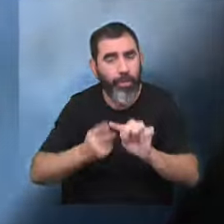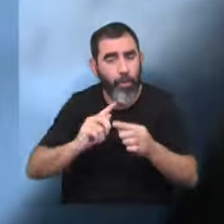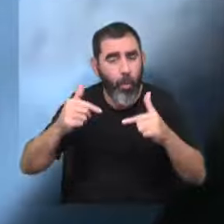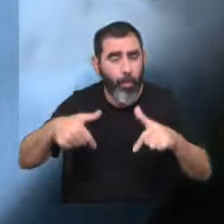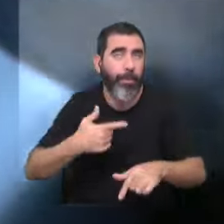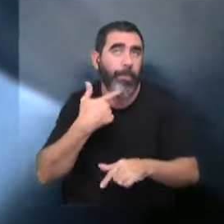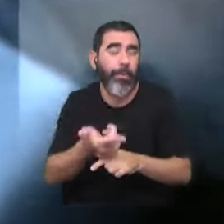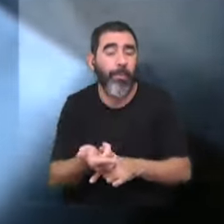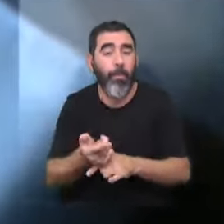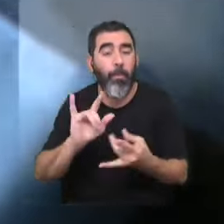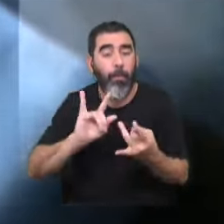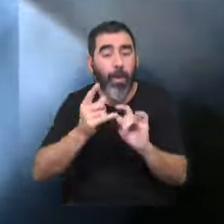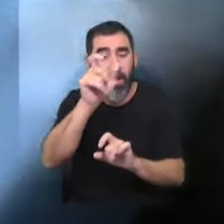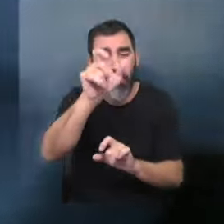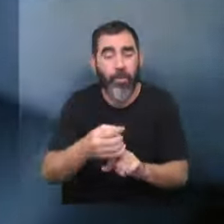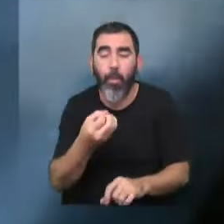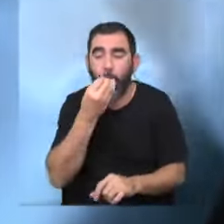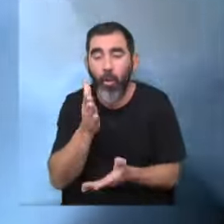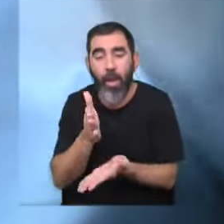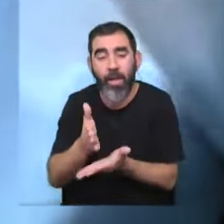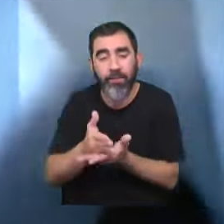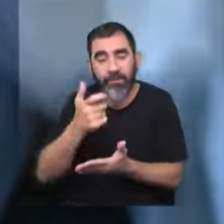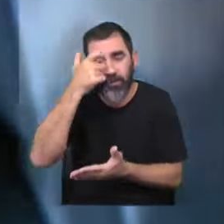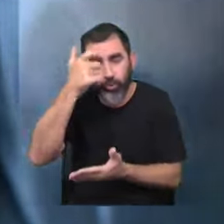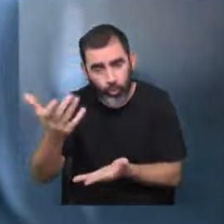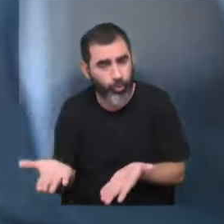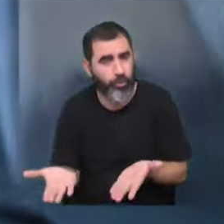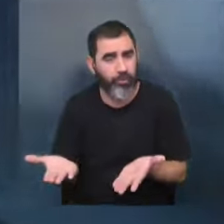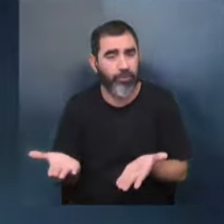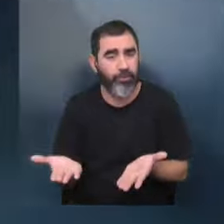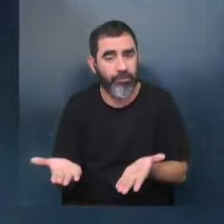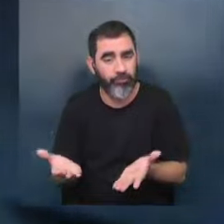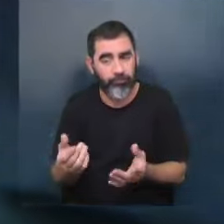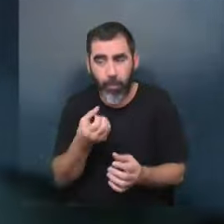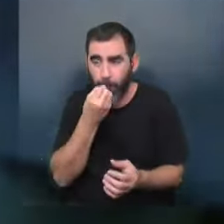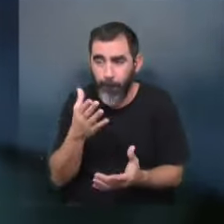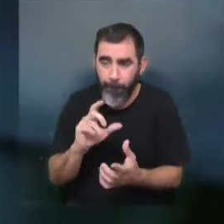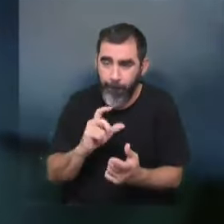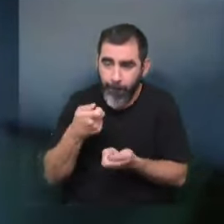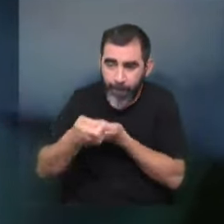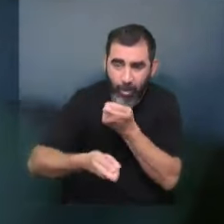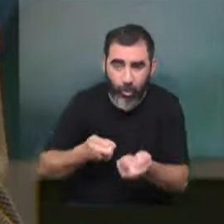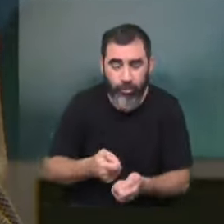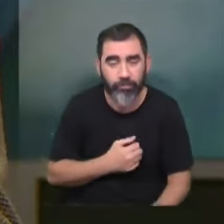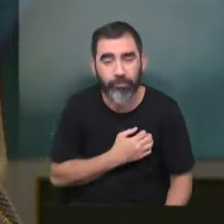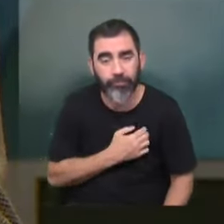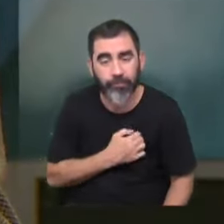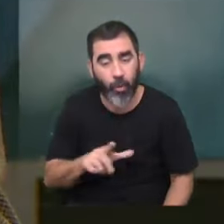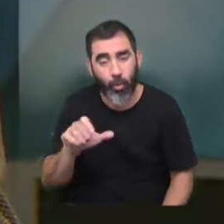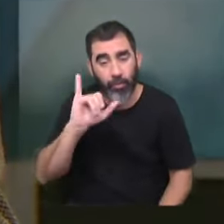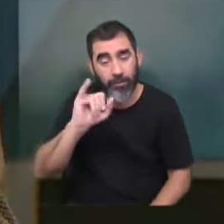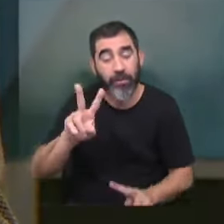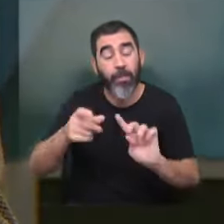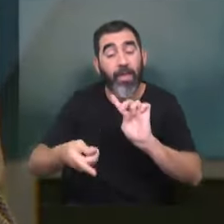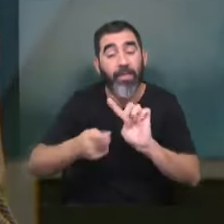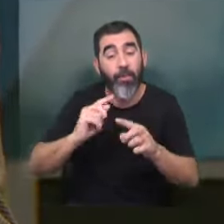por ejemplo, que los parlamentarios tengan mejores asesores en este rubro, robustecer esa estructura. Sin duda. En los temas de